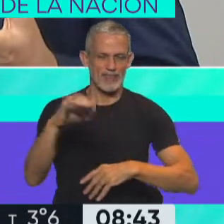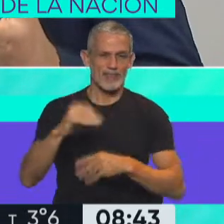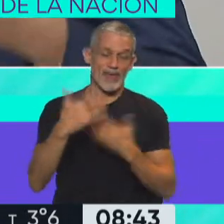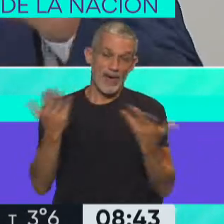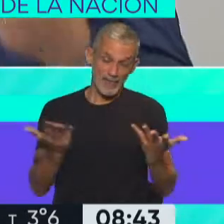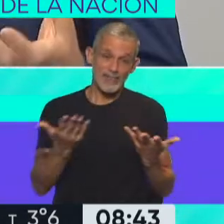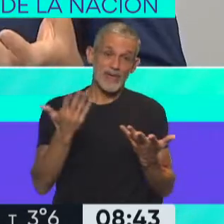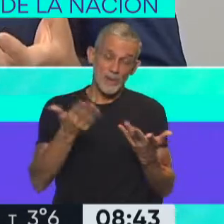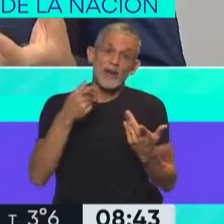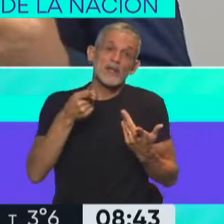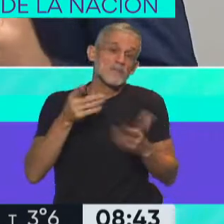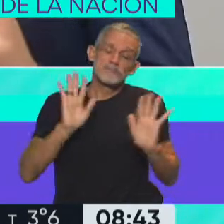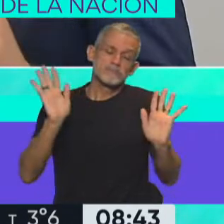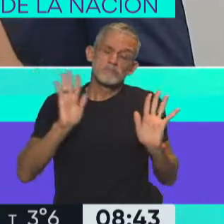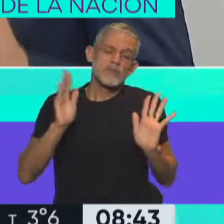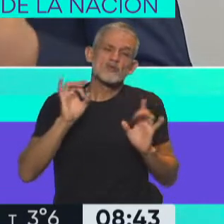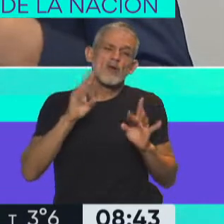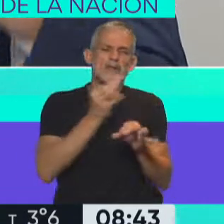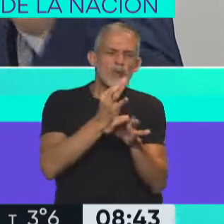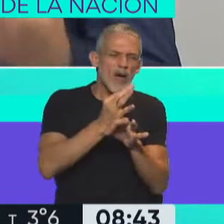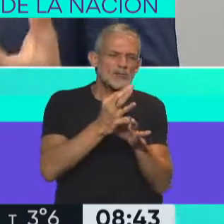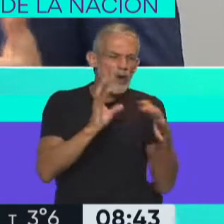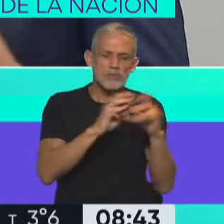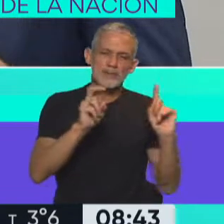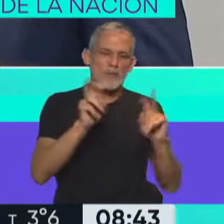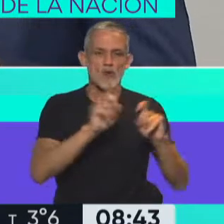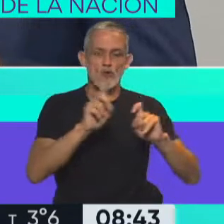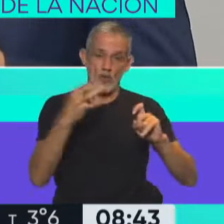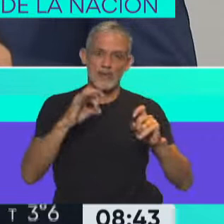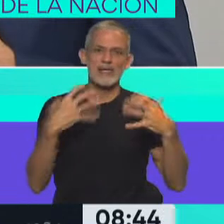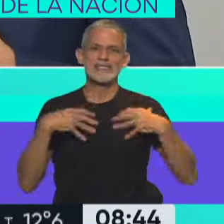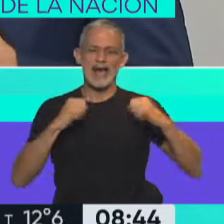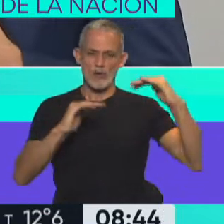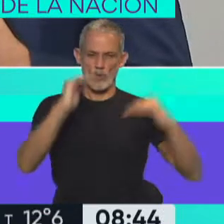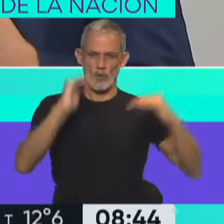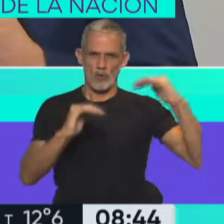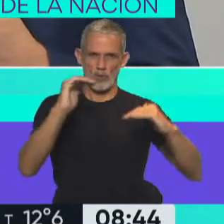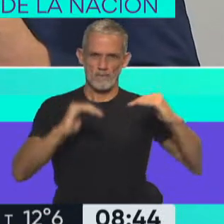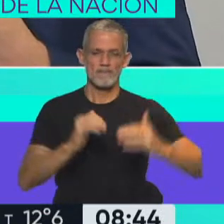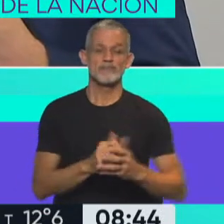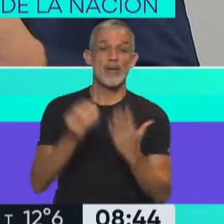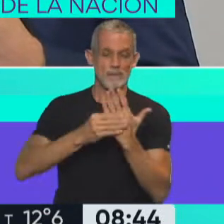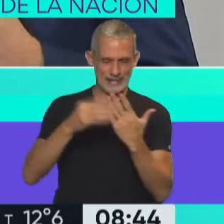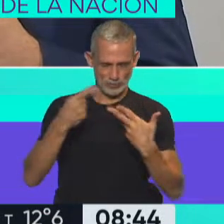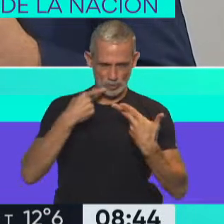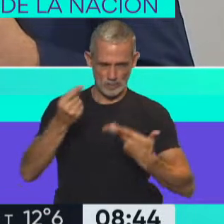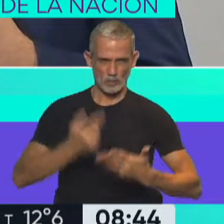cuestión que excede por momentos a lo educativo y se tiene que expresar lo sanitario. Silvia, Verónica, el ministro las escucha.